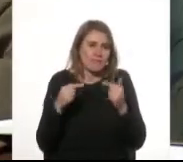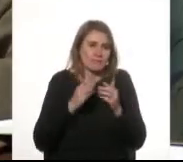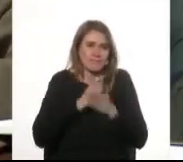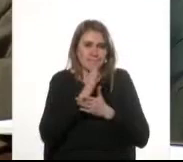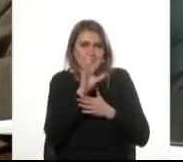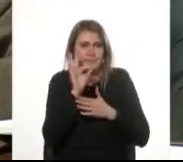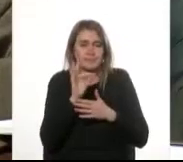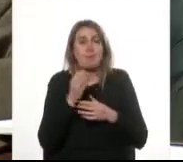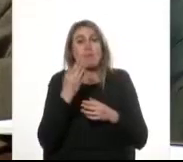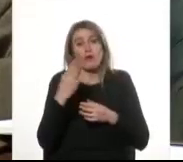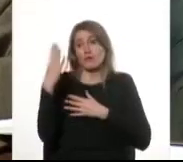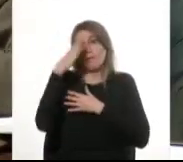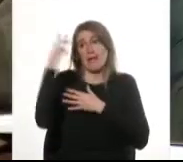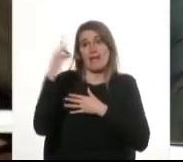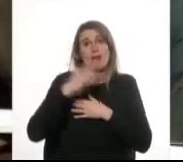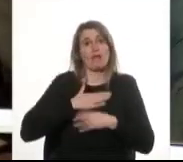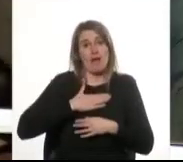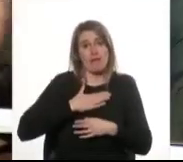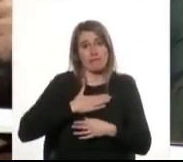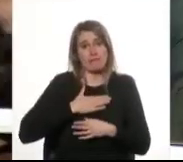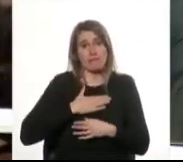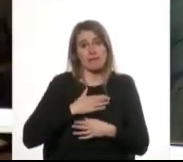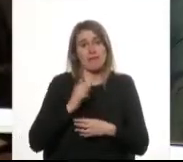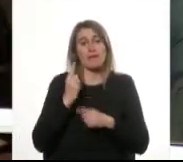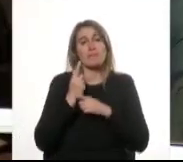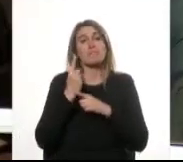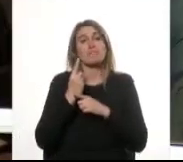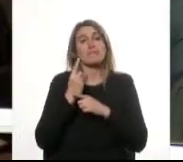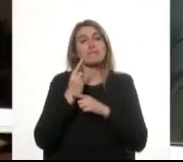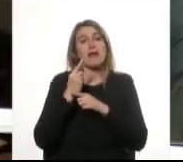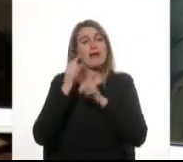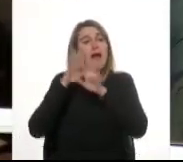tal vez por eso me eligieron a mí para que hablara en el primer acto de masa en el